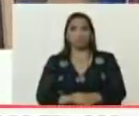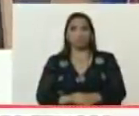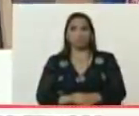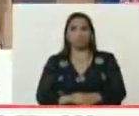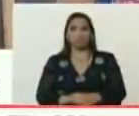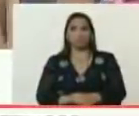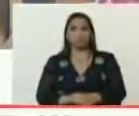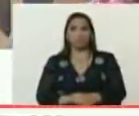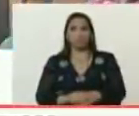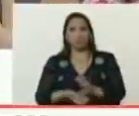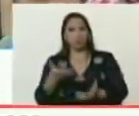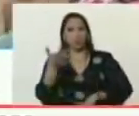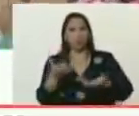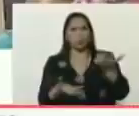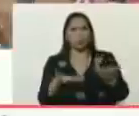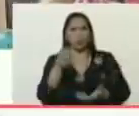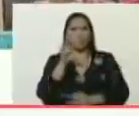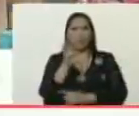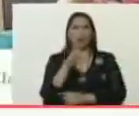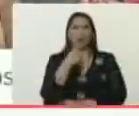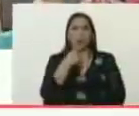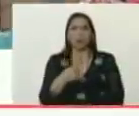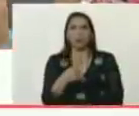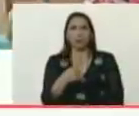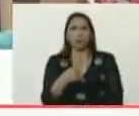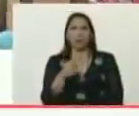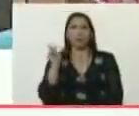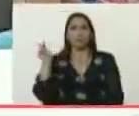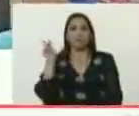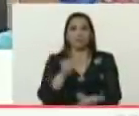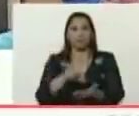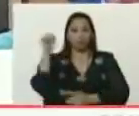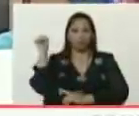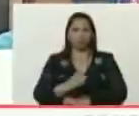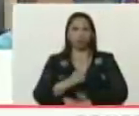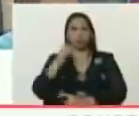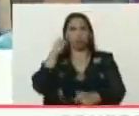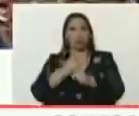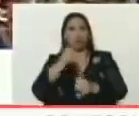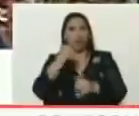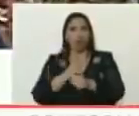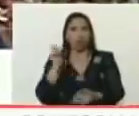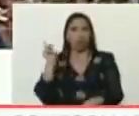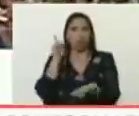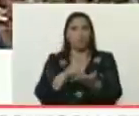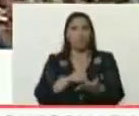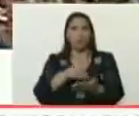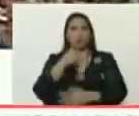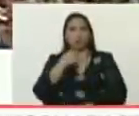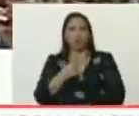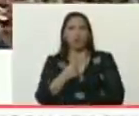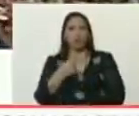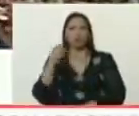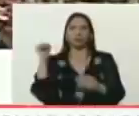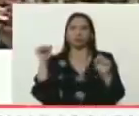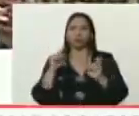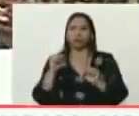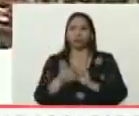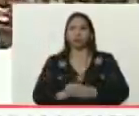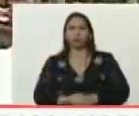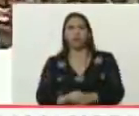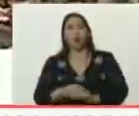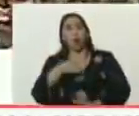Las cocineras de la patria dicen, los trabajadores dicen, los